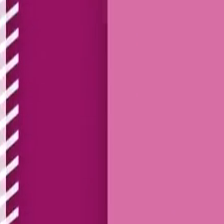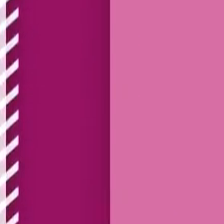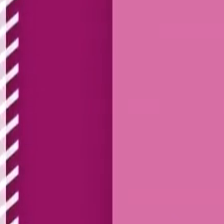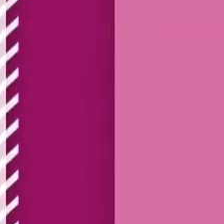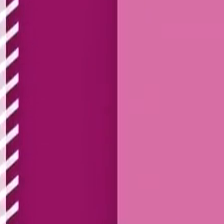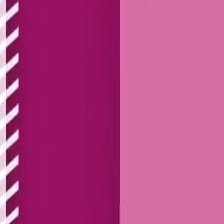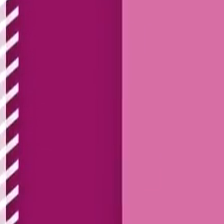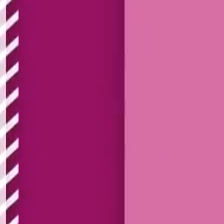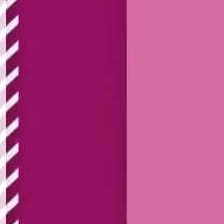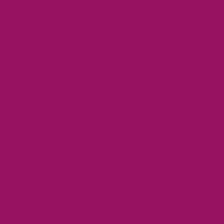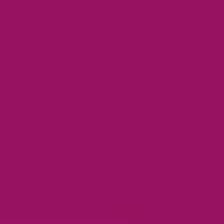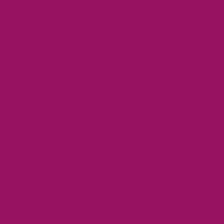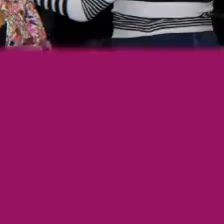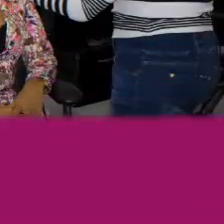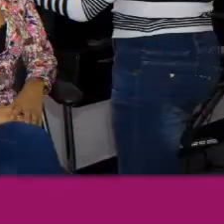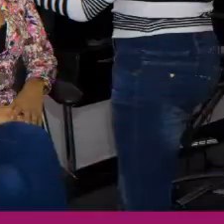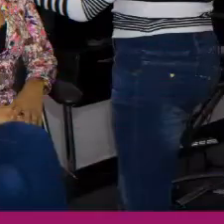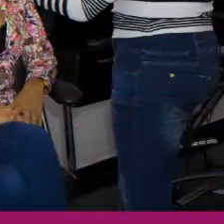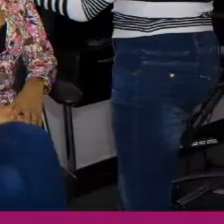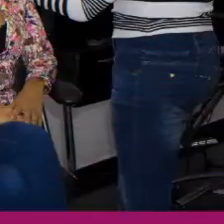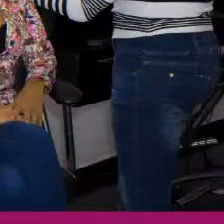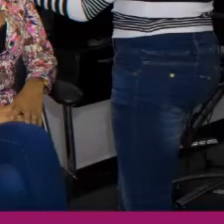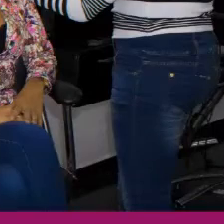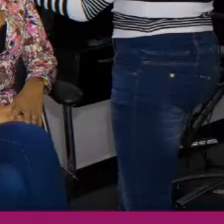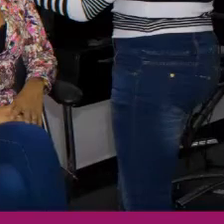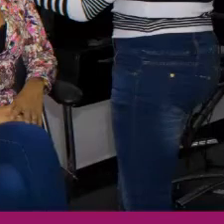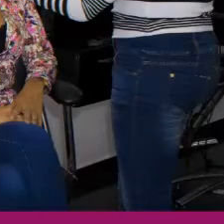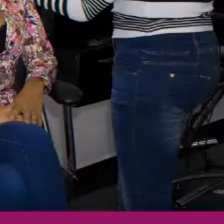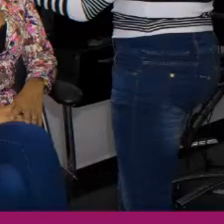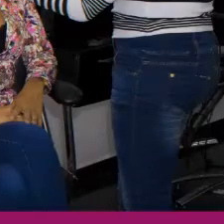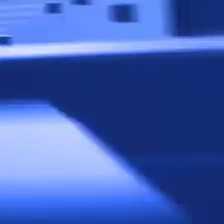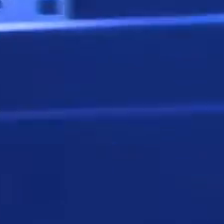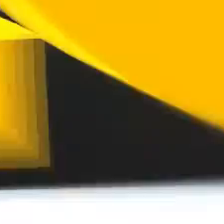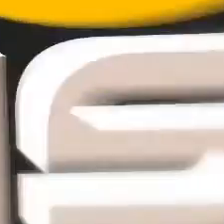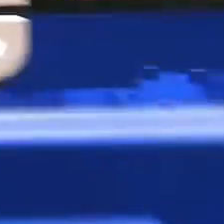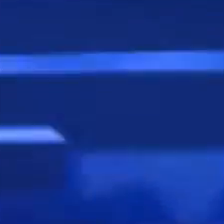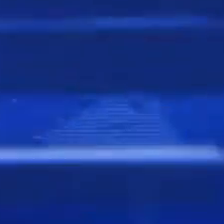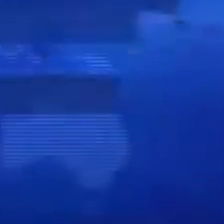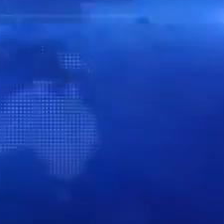Ortiz, asesor de imagen, belleza y estilo en un solo lugar.